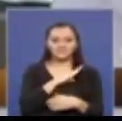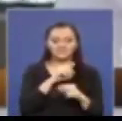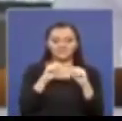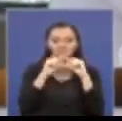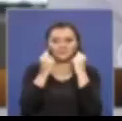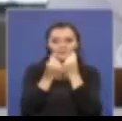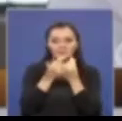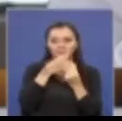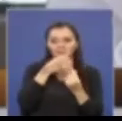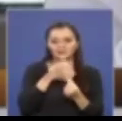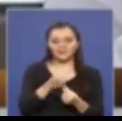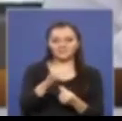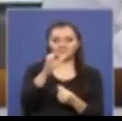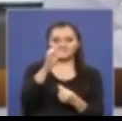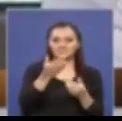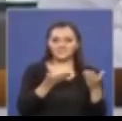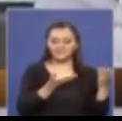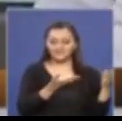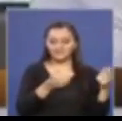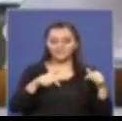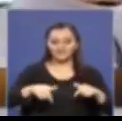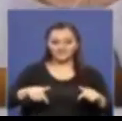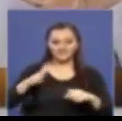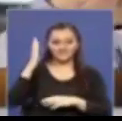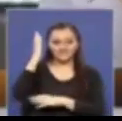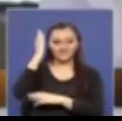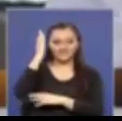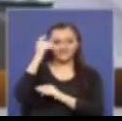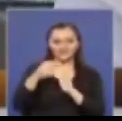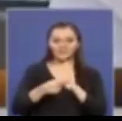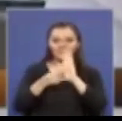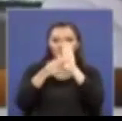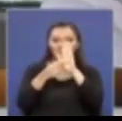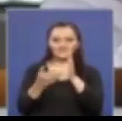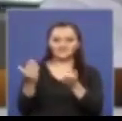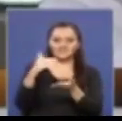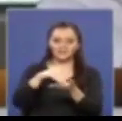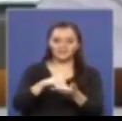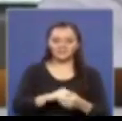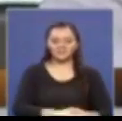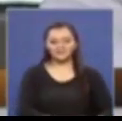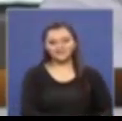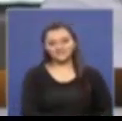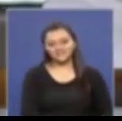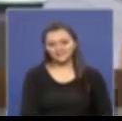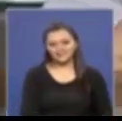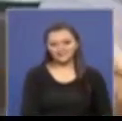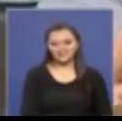grupo de aquí, de Tulcán, que nos va a presentar una nueva presentación artística.